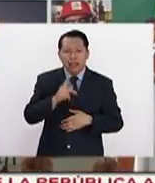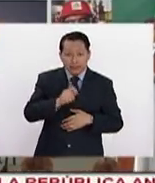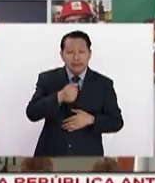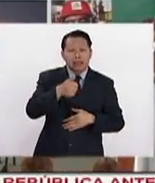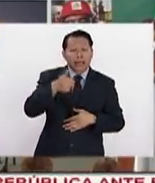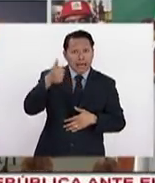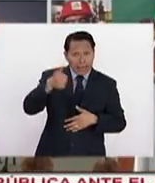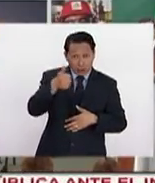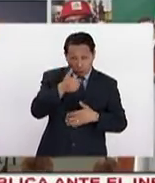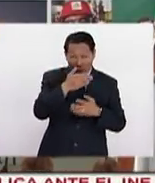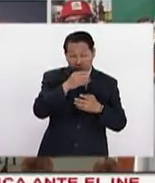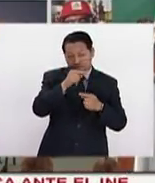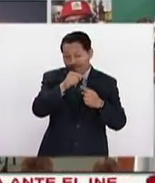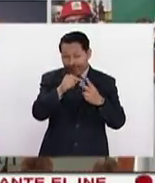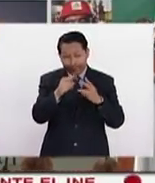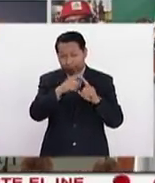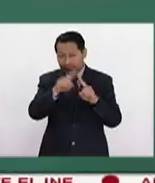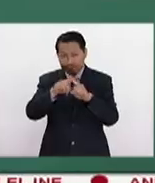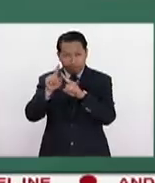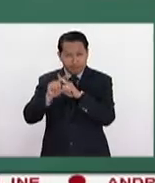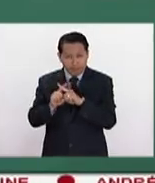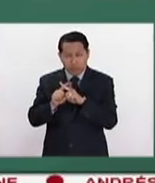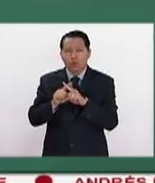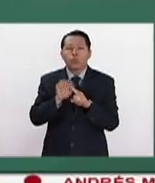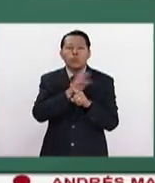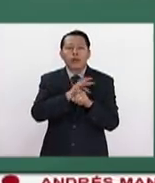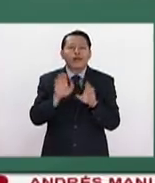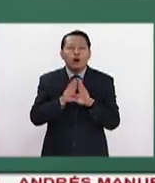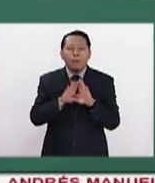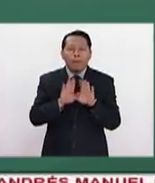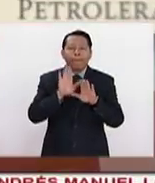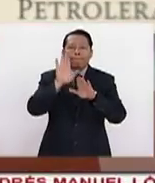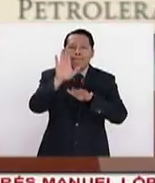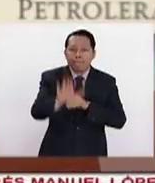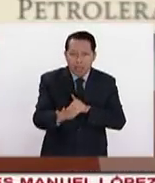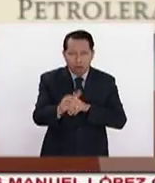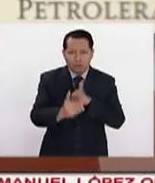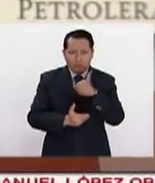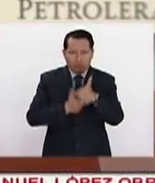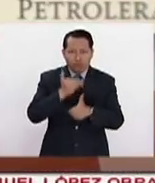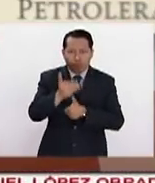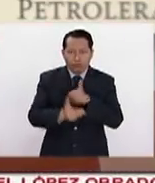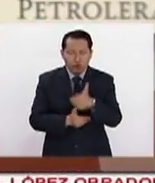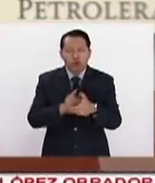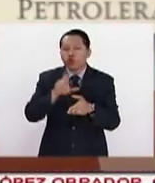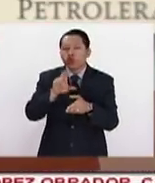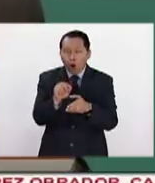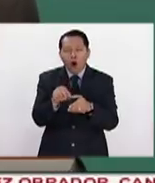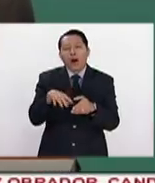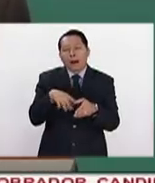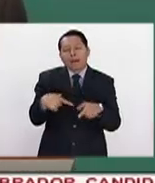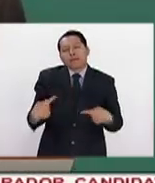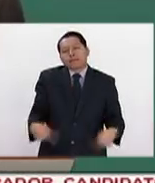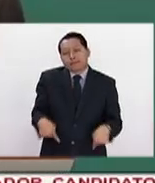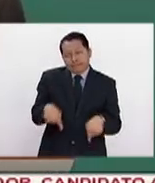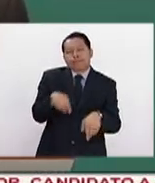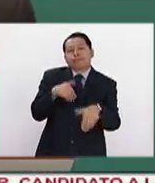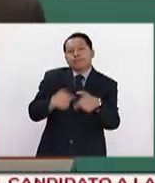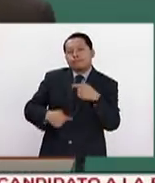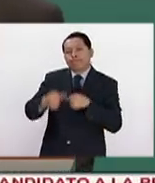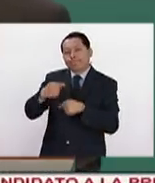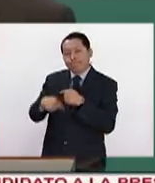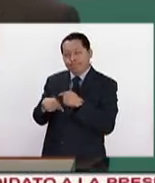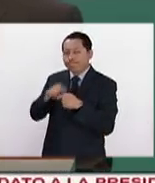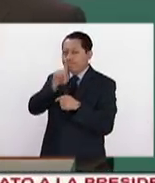un paso audaz hacia adelante, no un tímido regreso al pasado. Fue una acción creativa, no